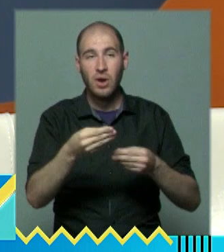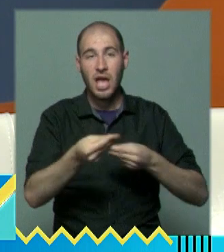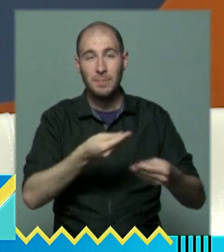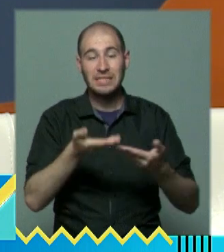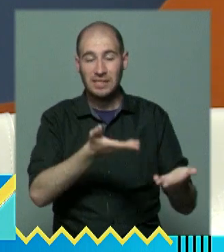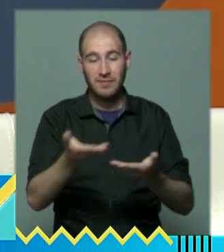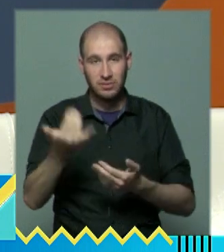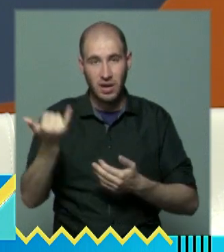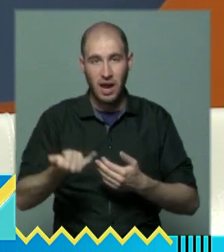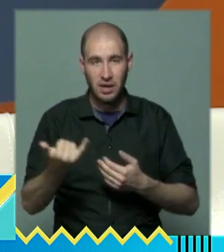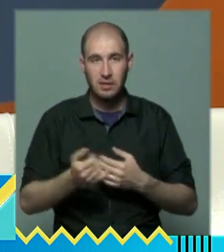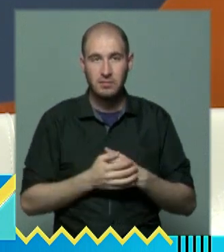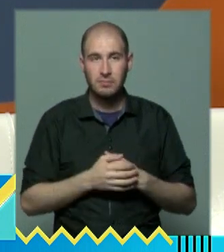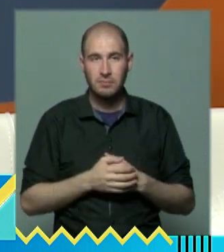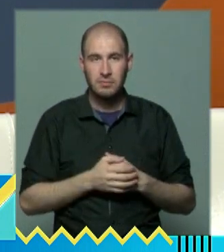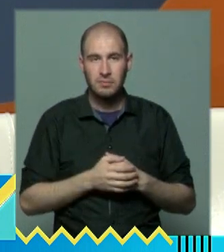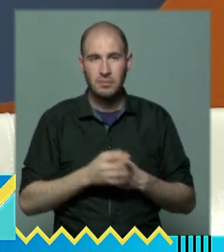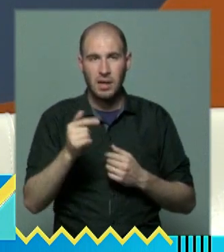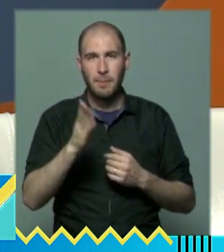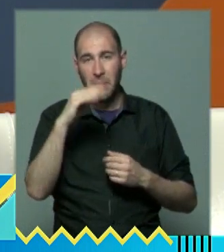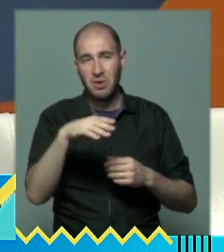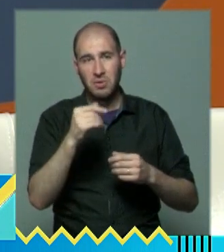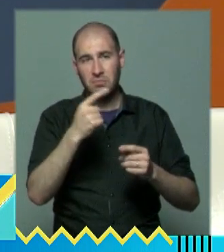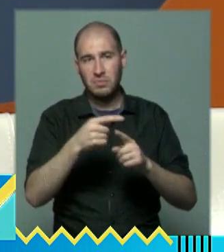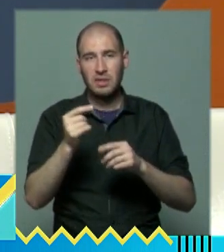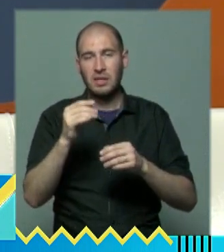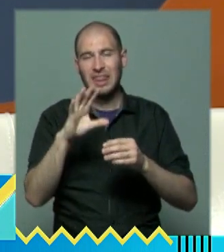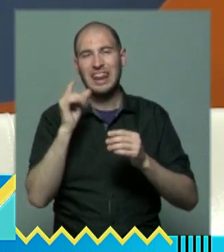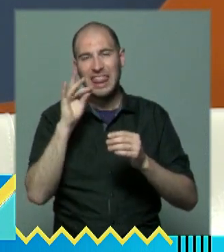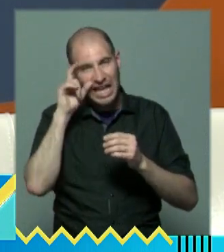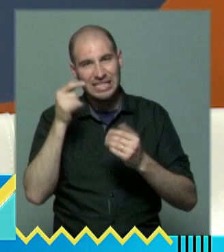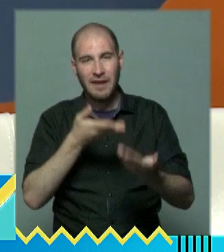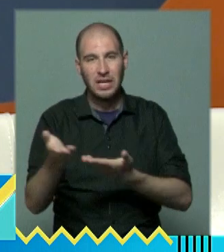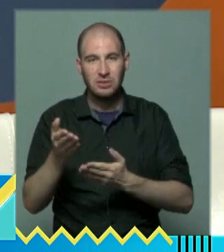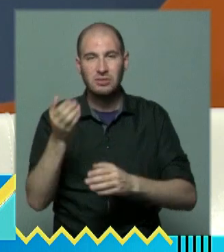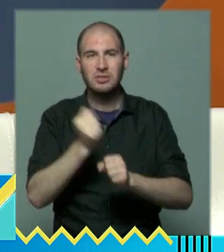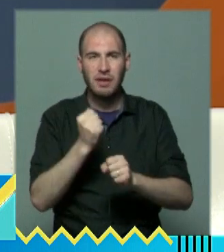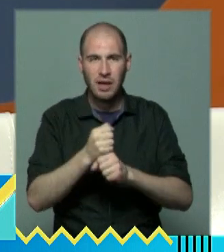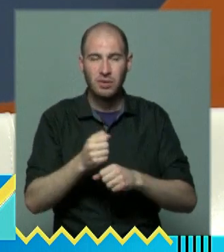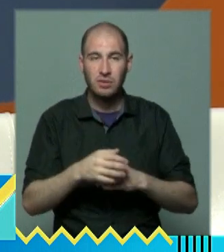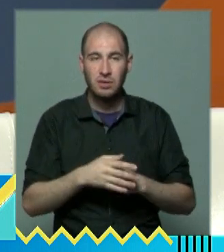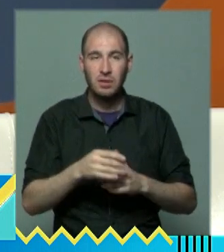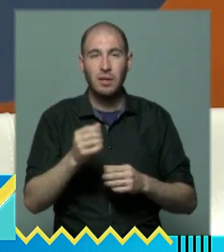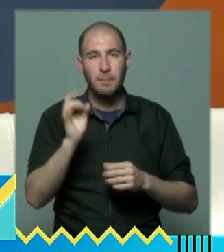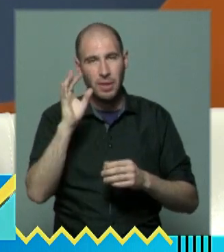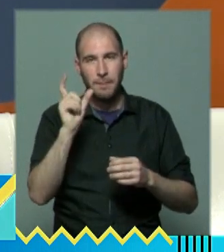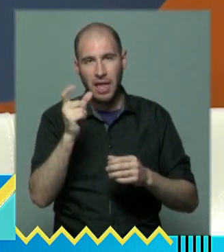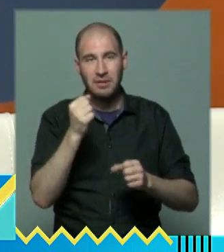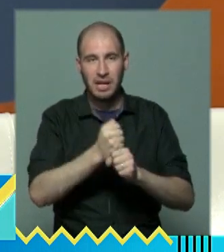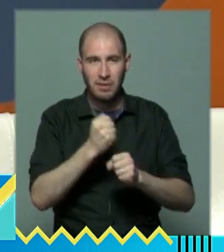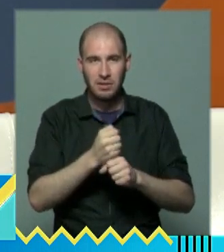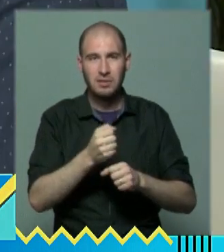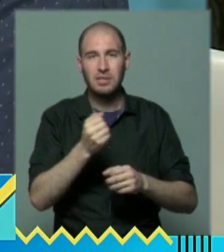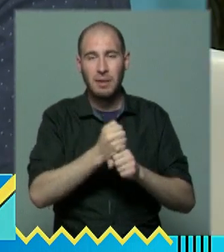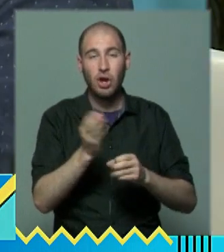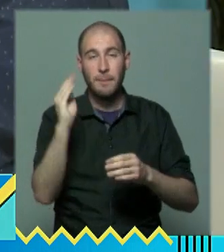de servicio que le ponían banco XX de servicio y los tenían laburando o trabajando, perdón por la palabra, como